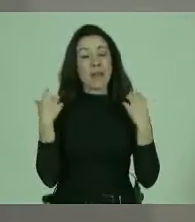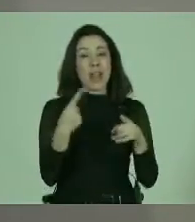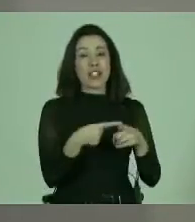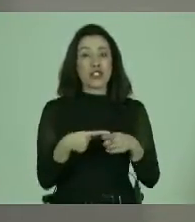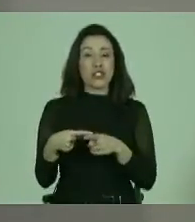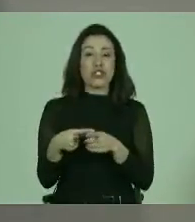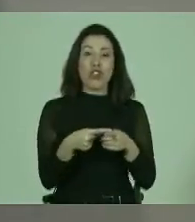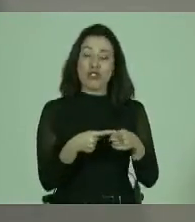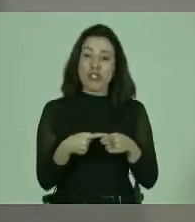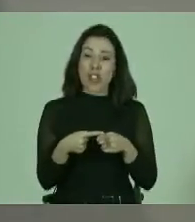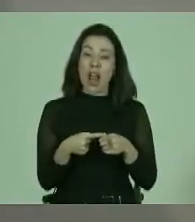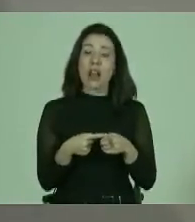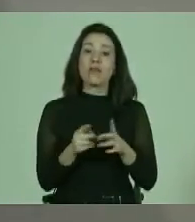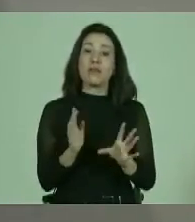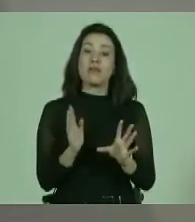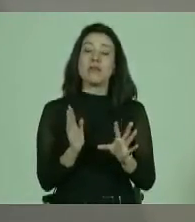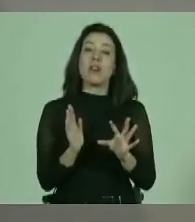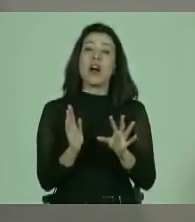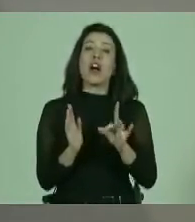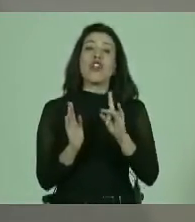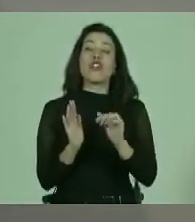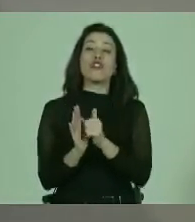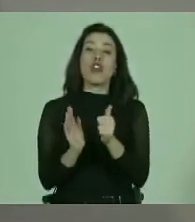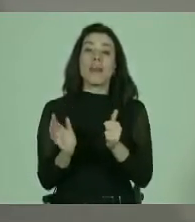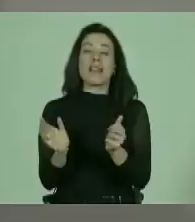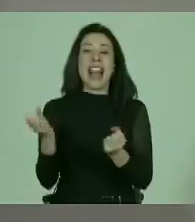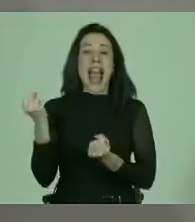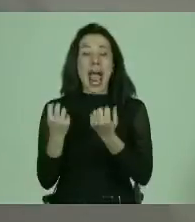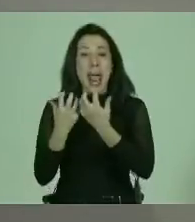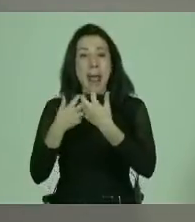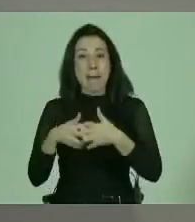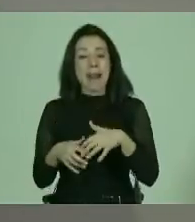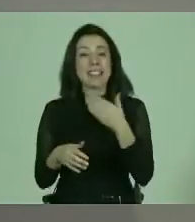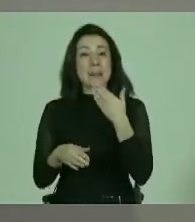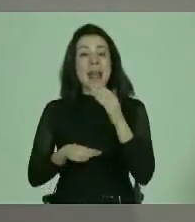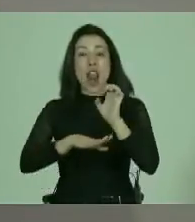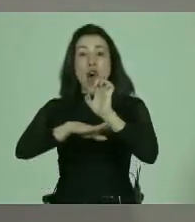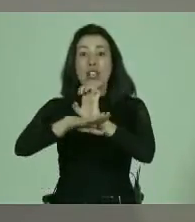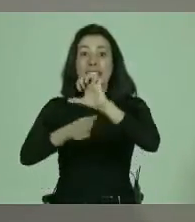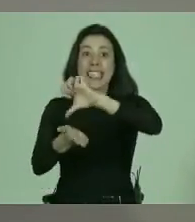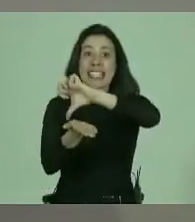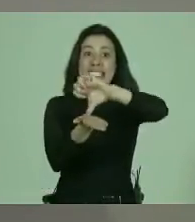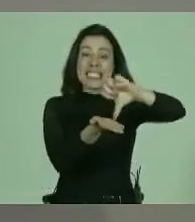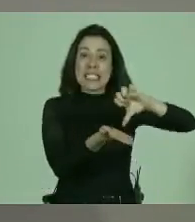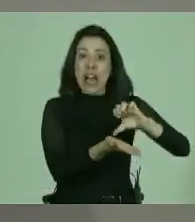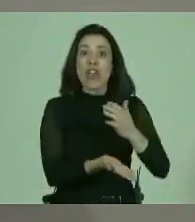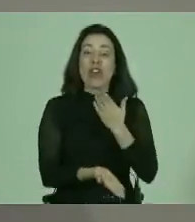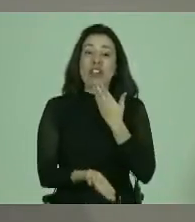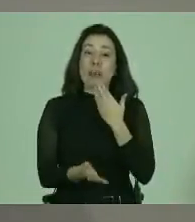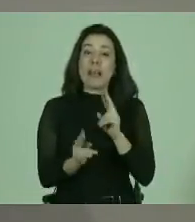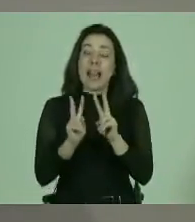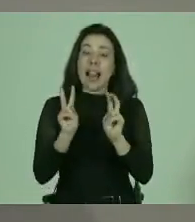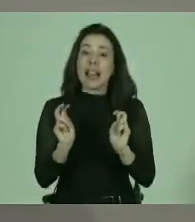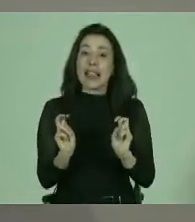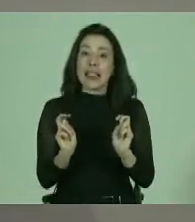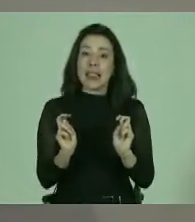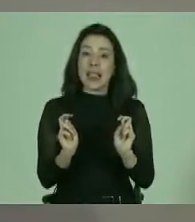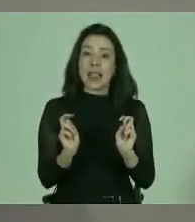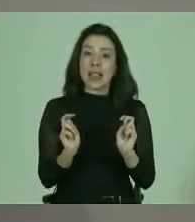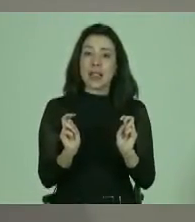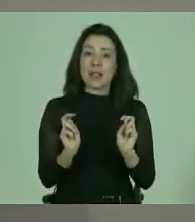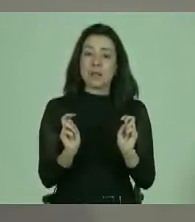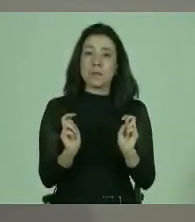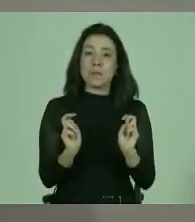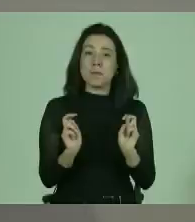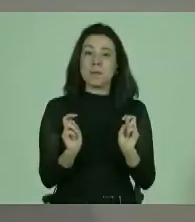social incluye no ya las corporaciones no ya las empresas sino en los estados y también en el ámbito de la